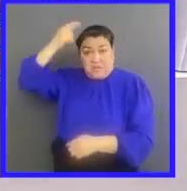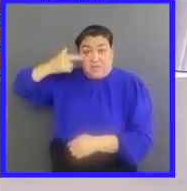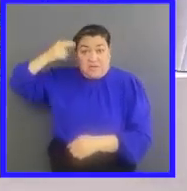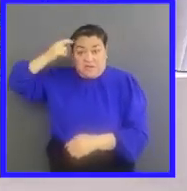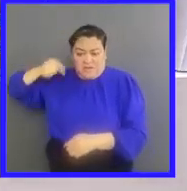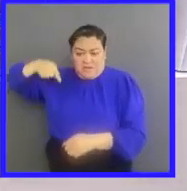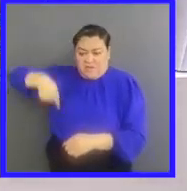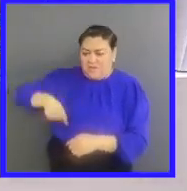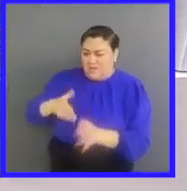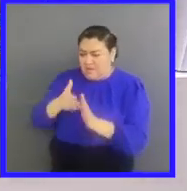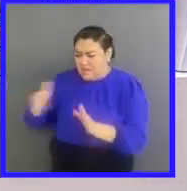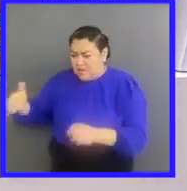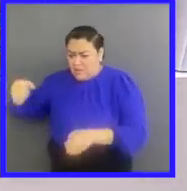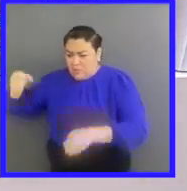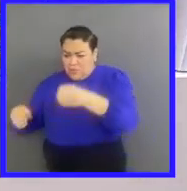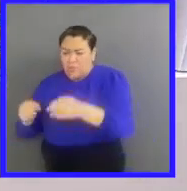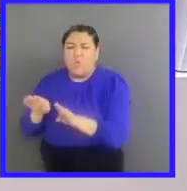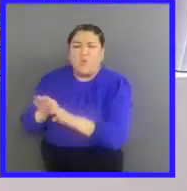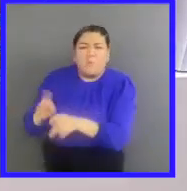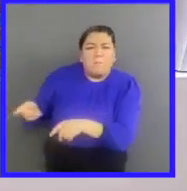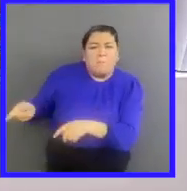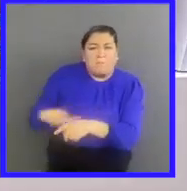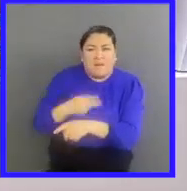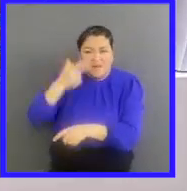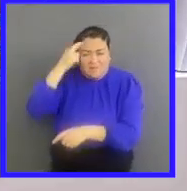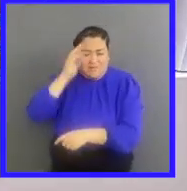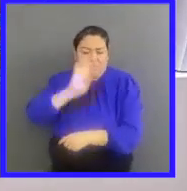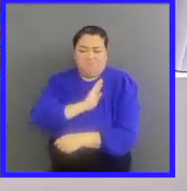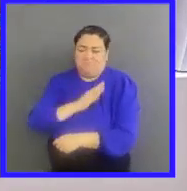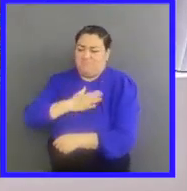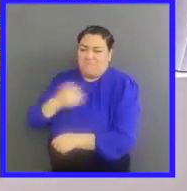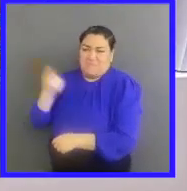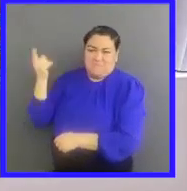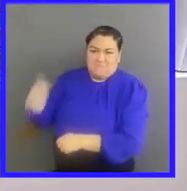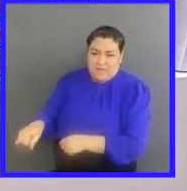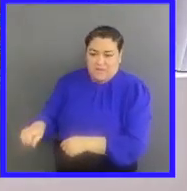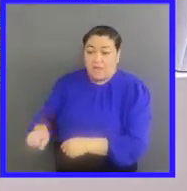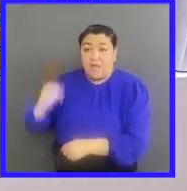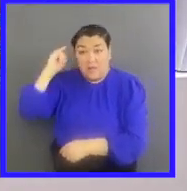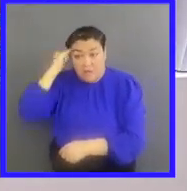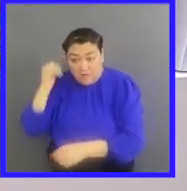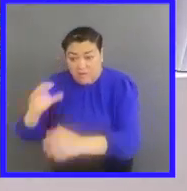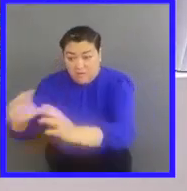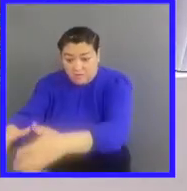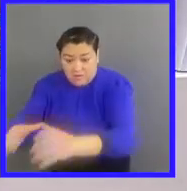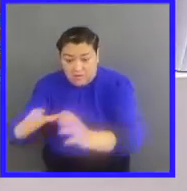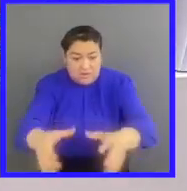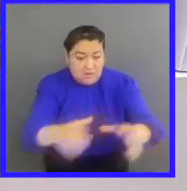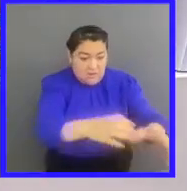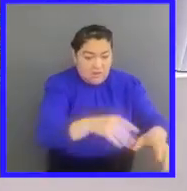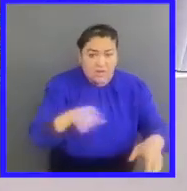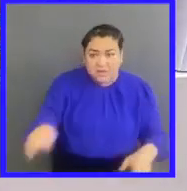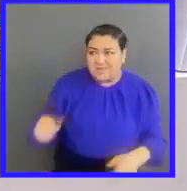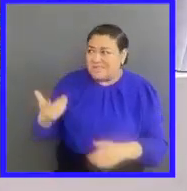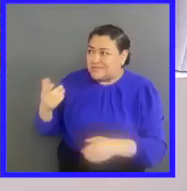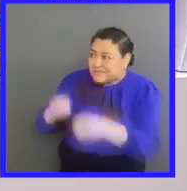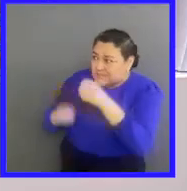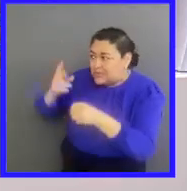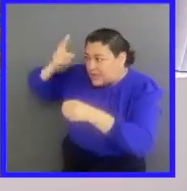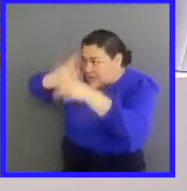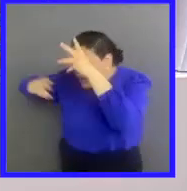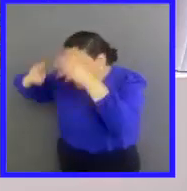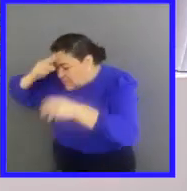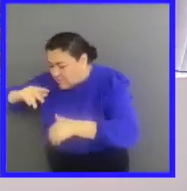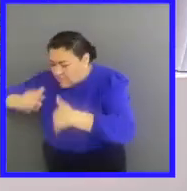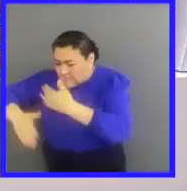sistema normativo que es el castellano y las comunidades indígenas aprendieron mecanismos jurídicos para,